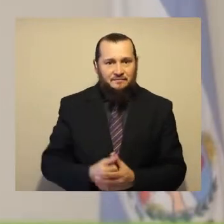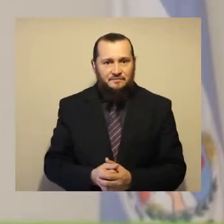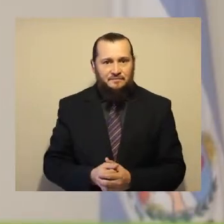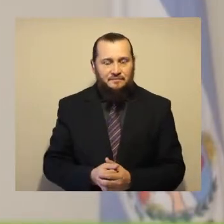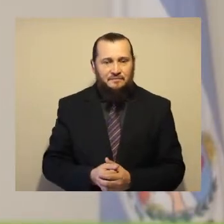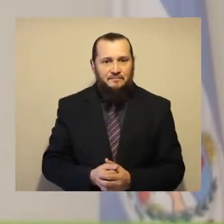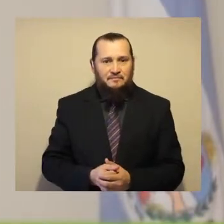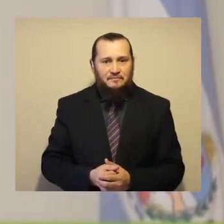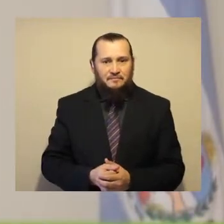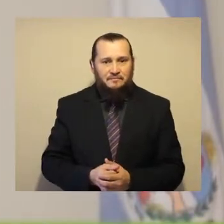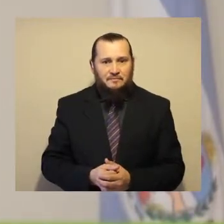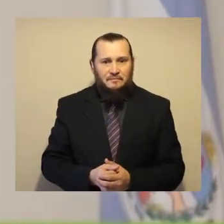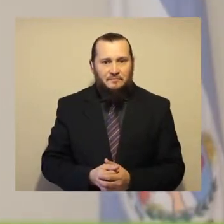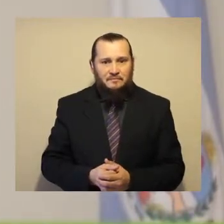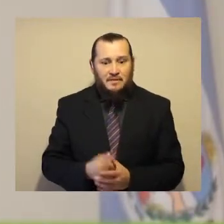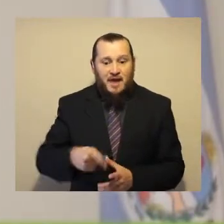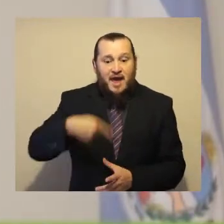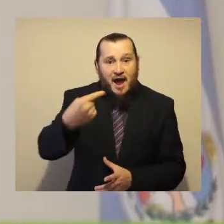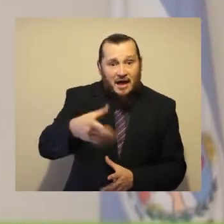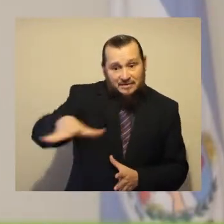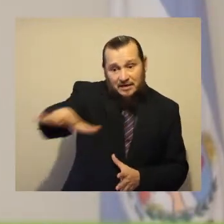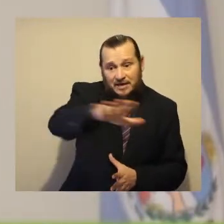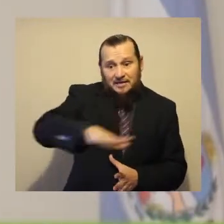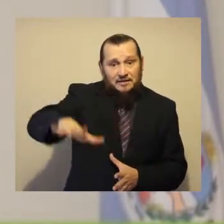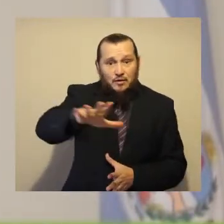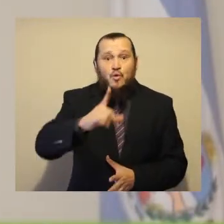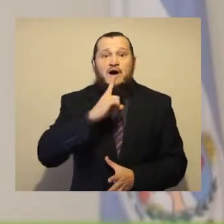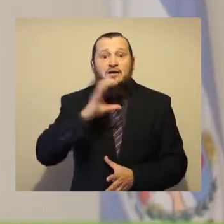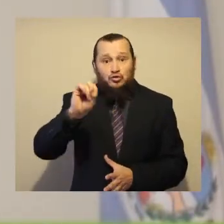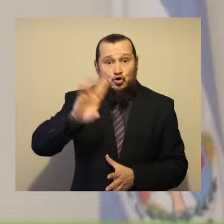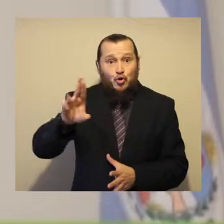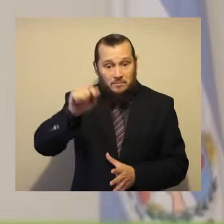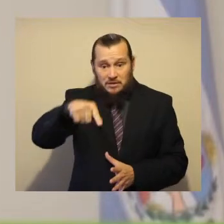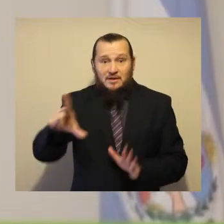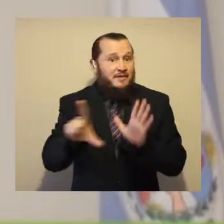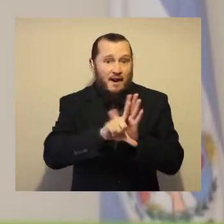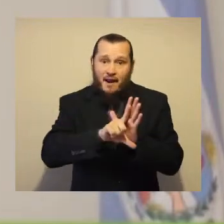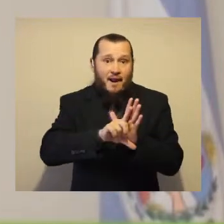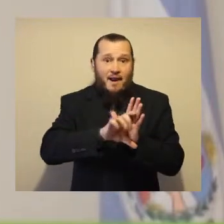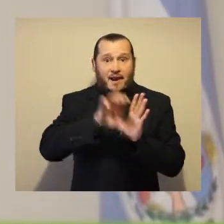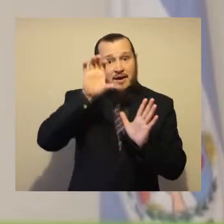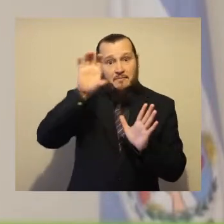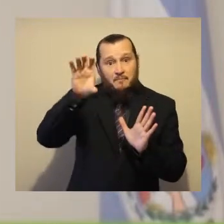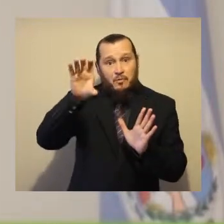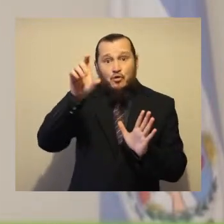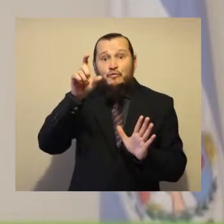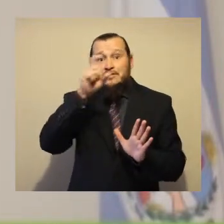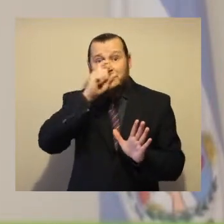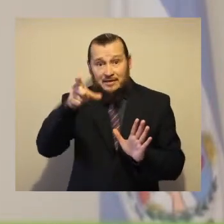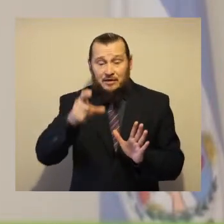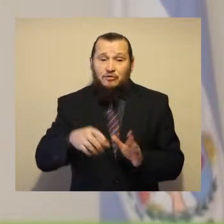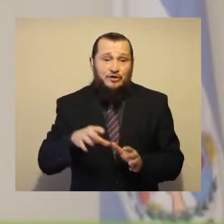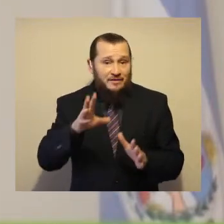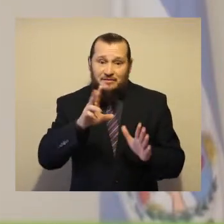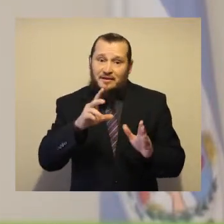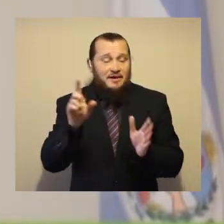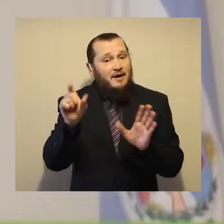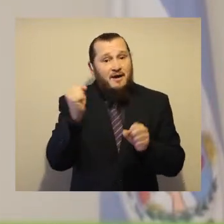significa el yacimiento en sí mismo, que tiene una declaración por ley provincial de